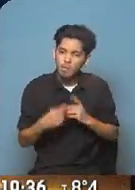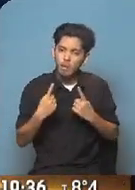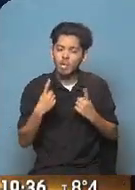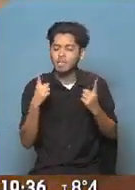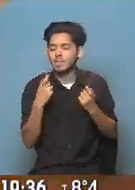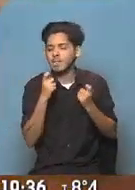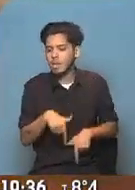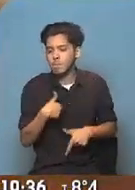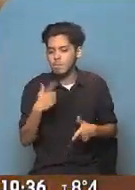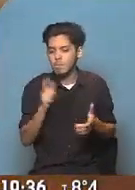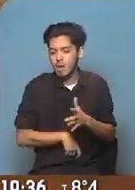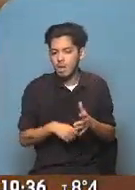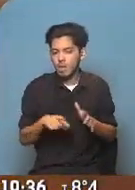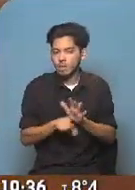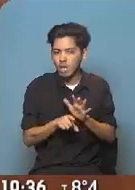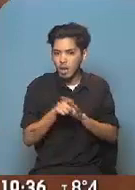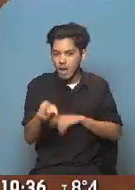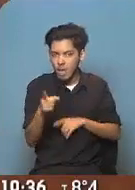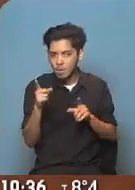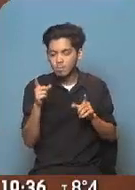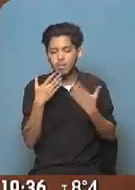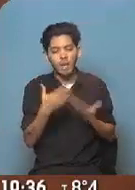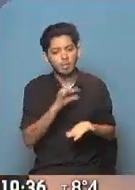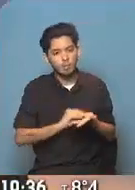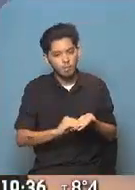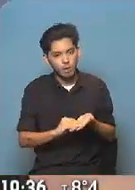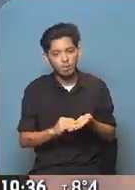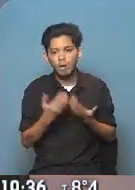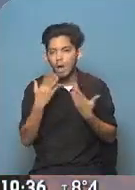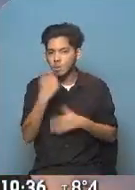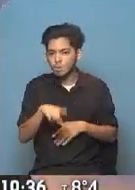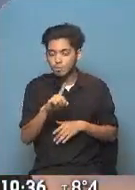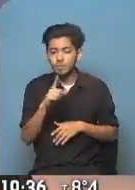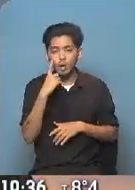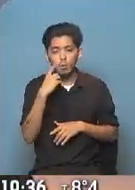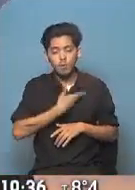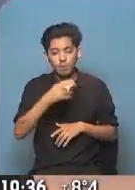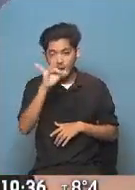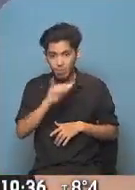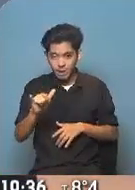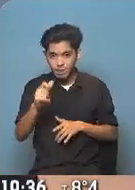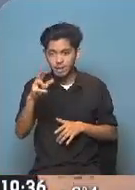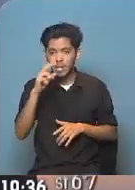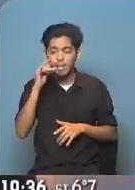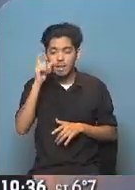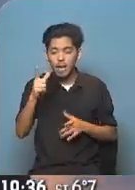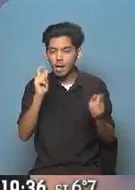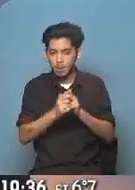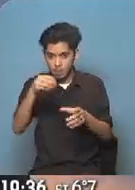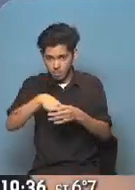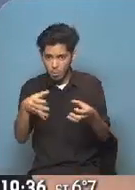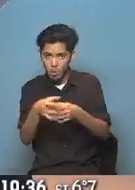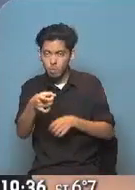modificación del decreto reglamentario clarísimo diputado muchas gracias a veces de ustedes carlos alberto fernández del radicalismo de cambiemos es el vicepresidente